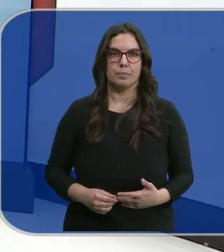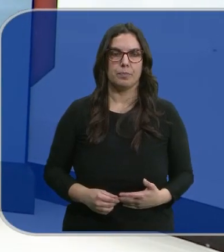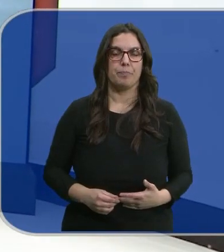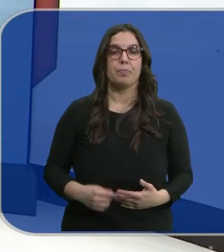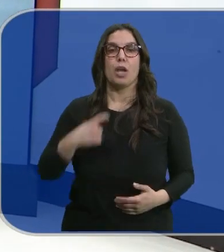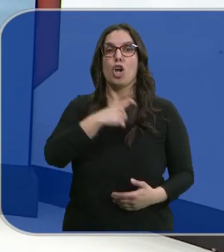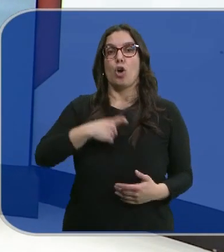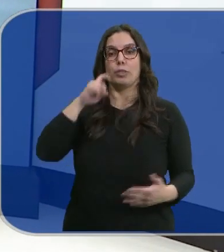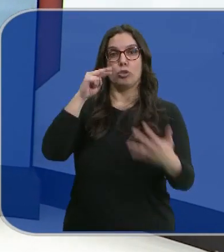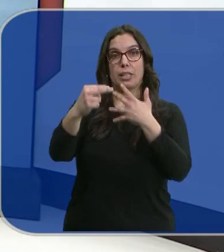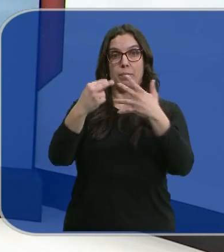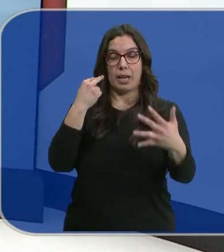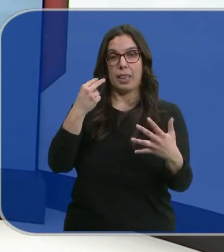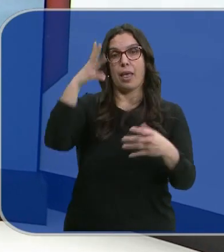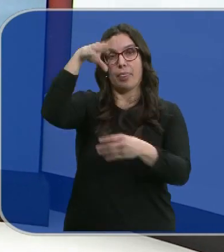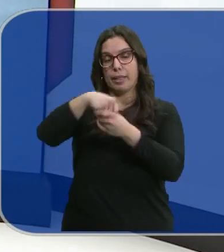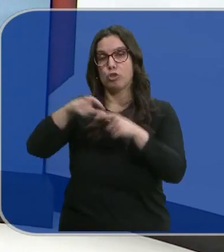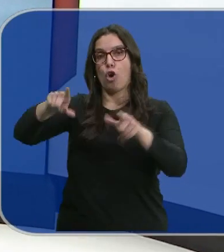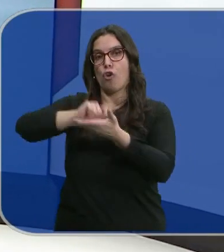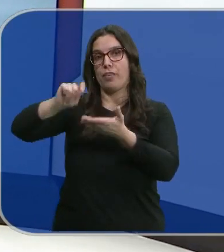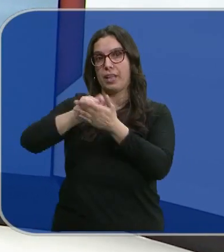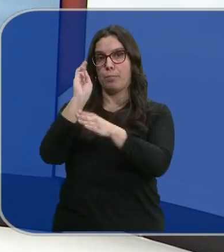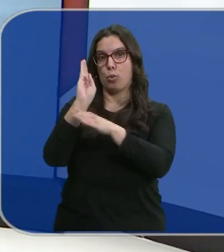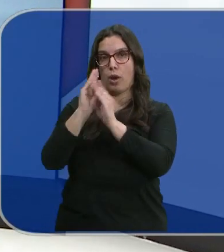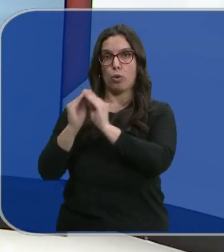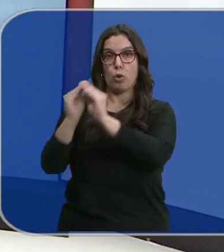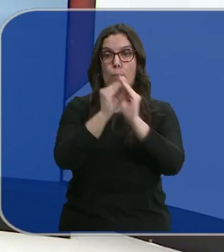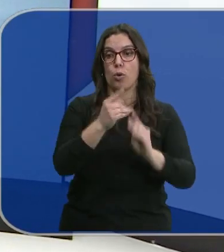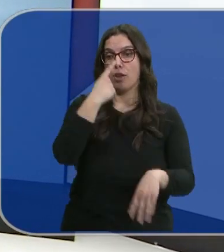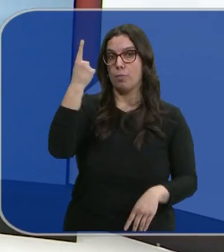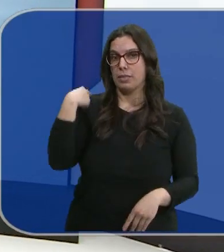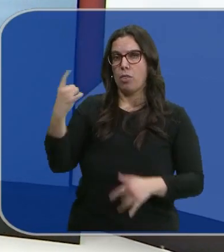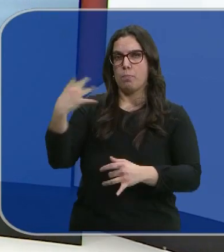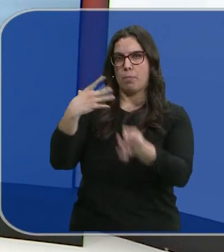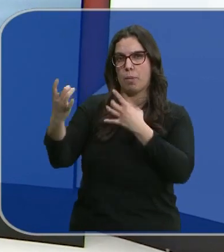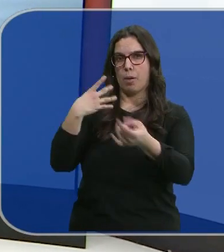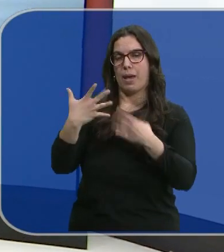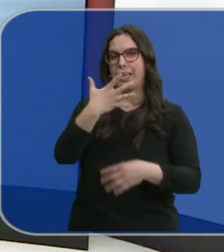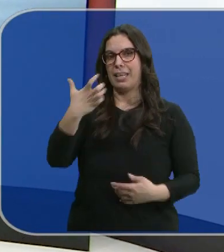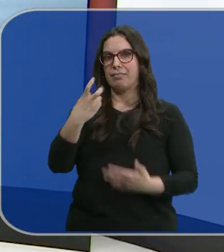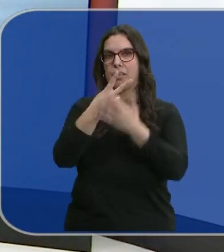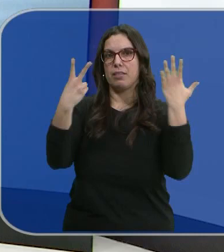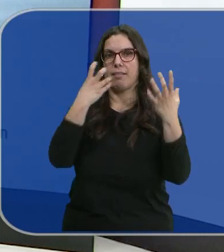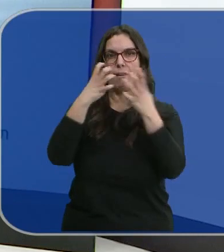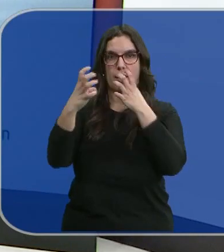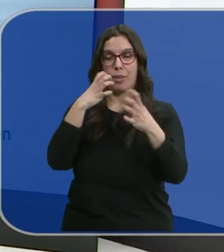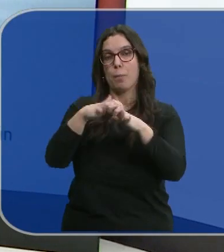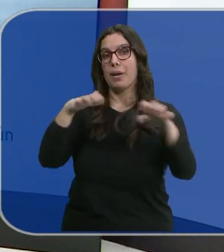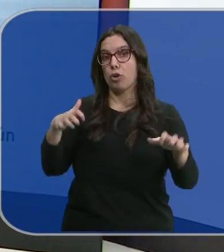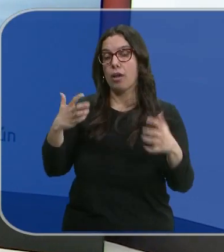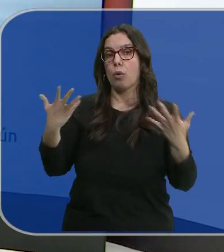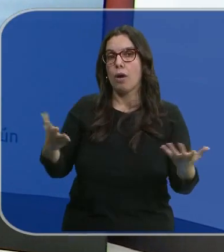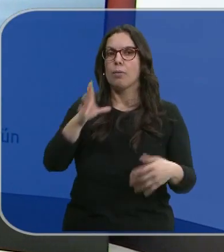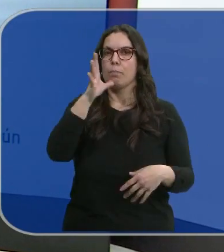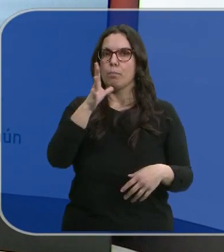La Comisión de Transparencia, que depende de la Oficina del Procurador del Común, recibió el pasado año 517 reclamaciones, la mayoría de